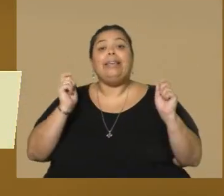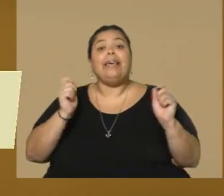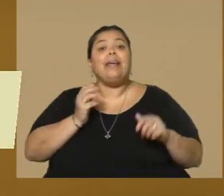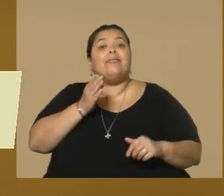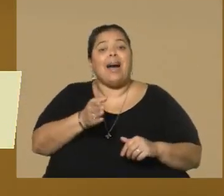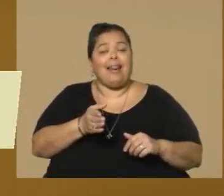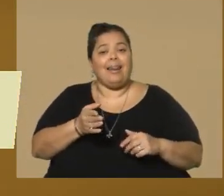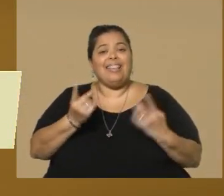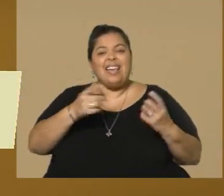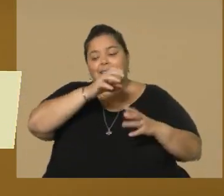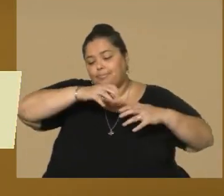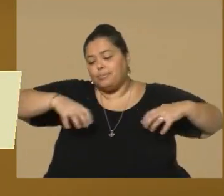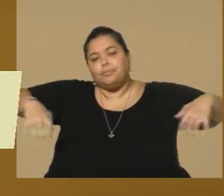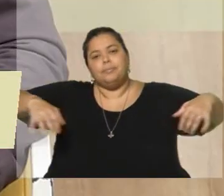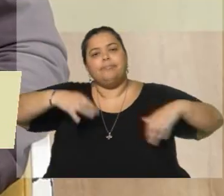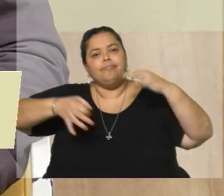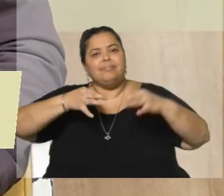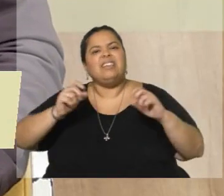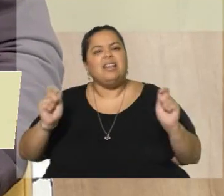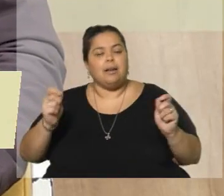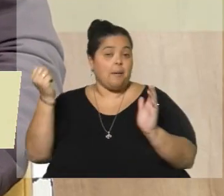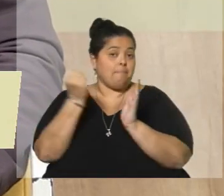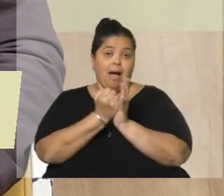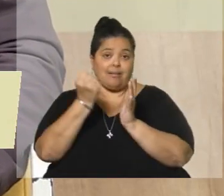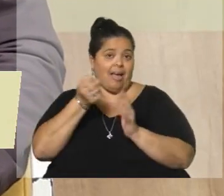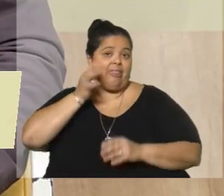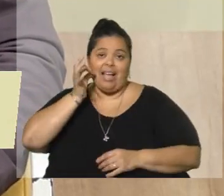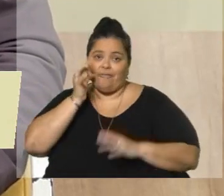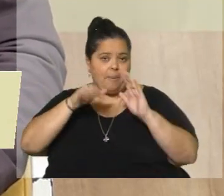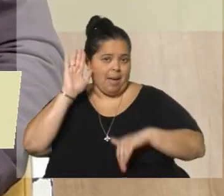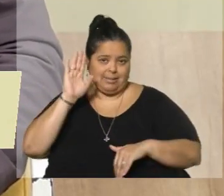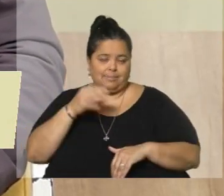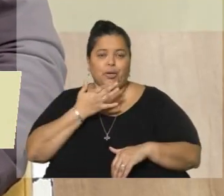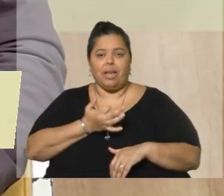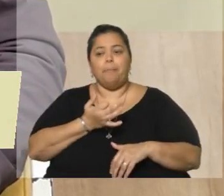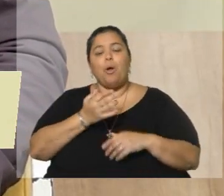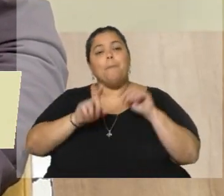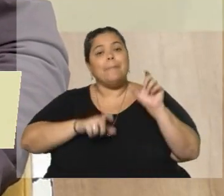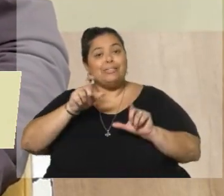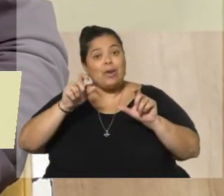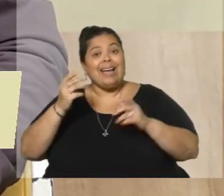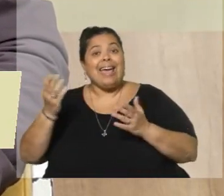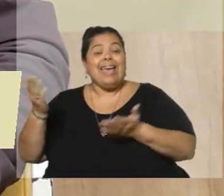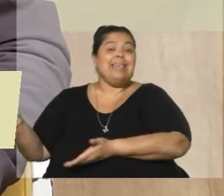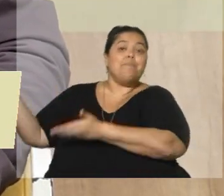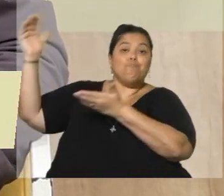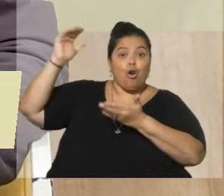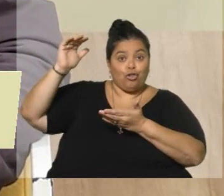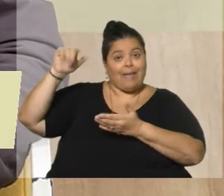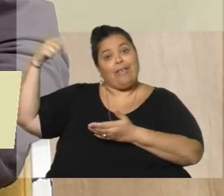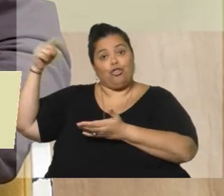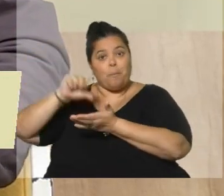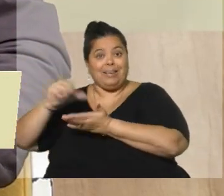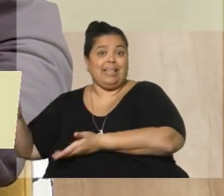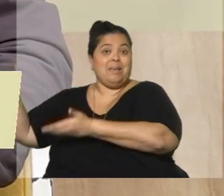presentan en el están quienes exponen y marcas de café principalmente sobre todo tostadores uruguayos que importan que importan digamos